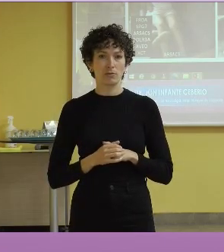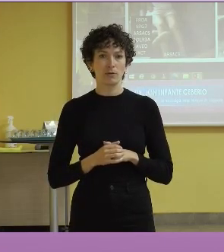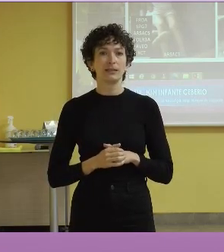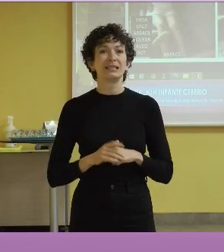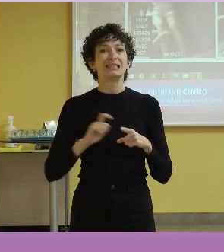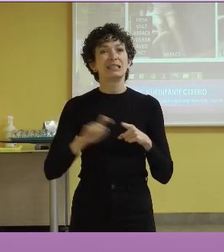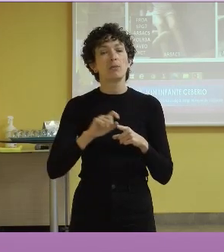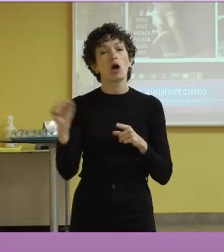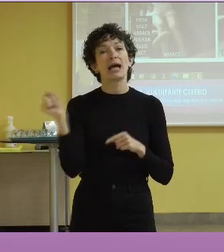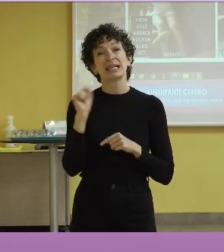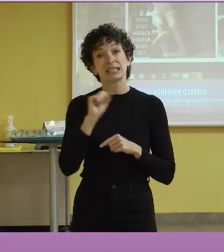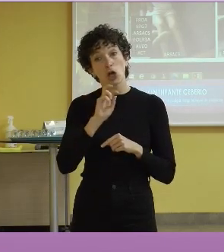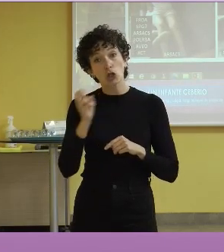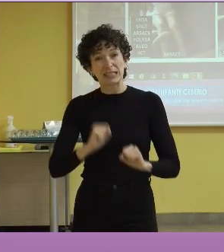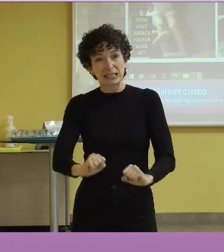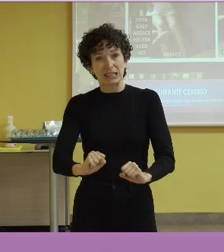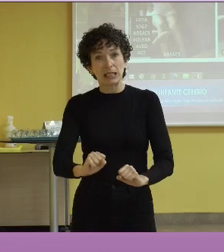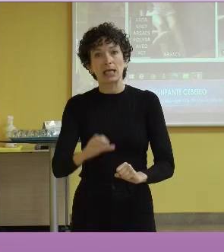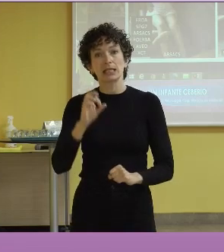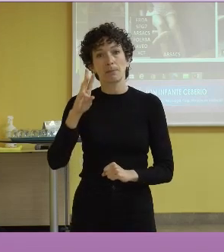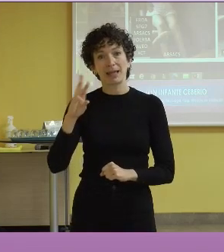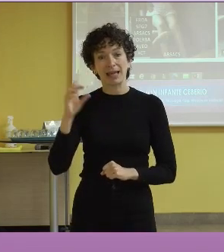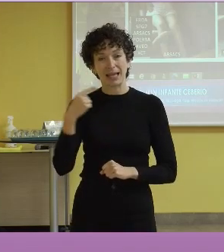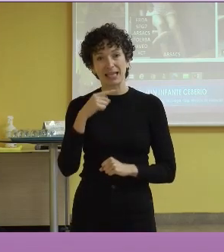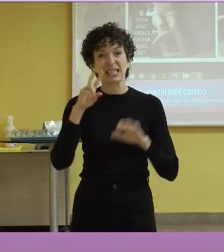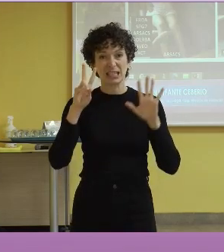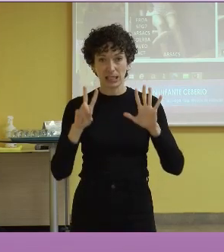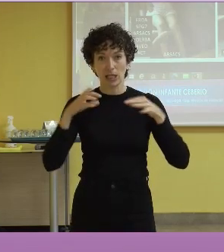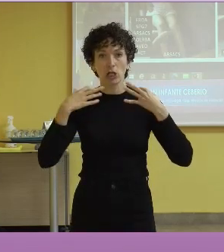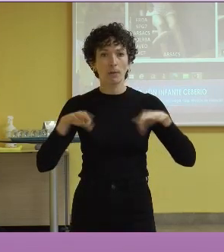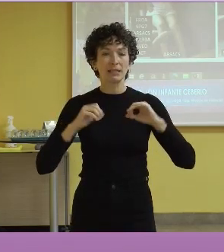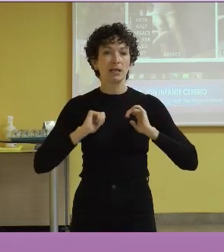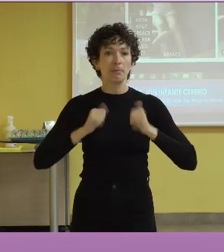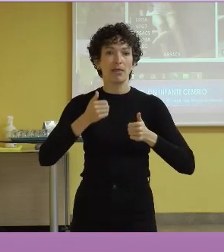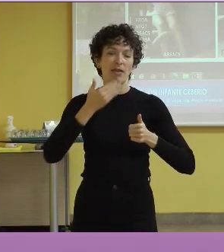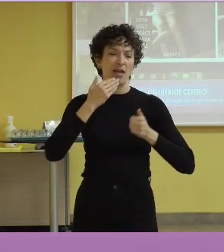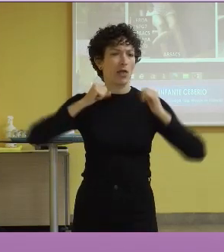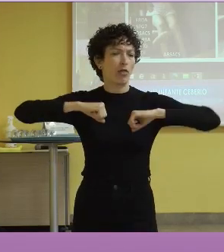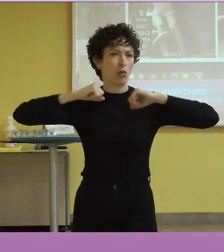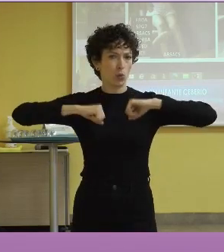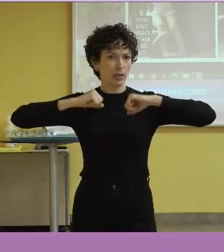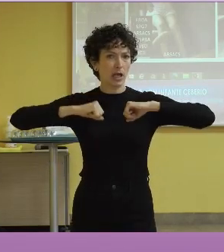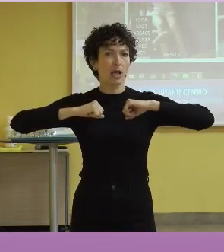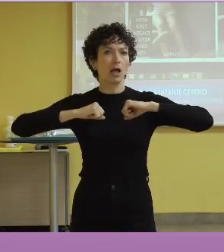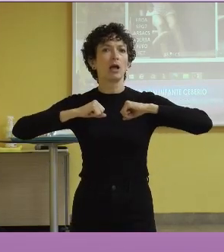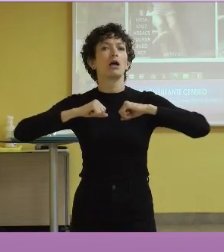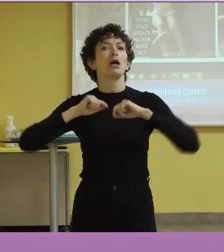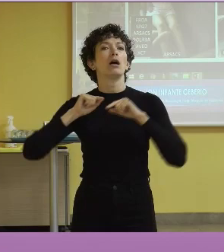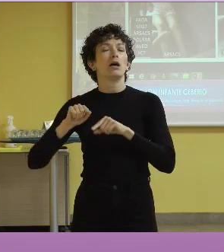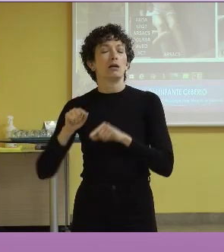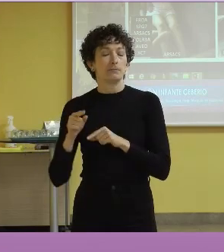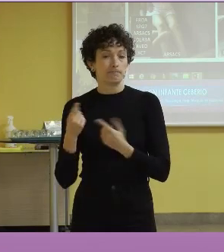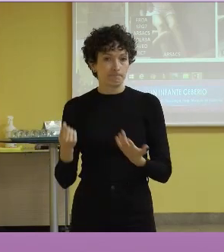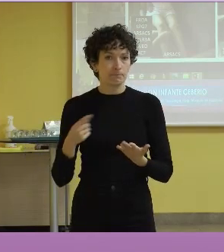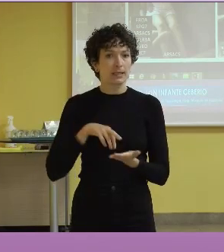Otro tipo de ataxia espástica es el SPG7. Esta suele tener un inicio en la edad adulta y bueno, vemos nuevamente pues